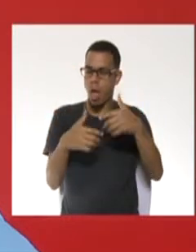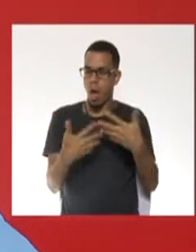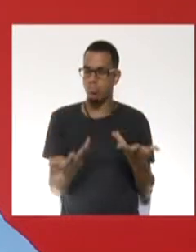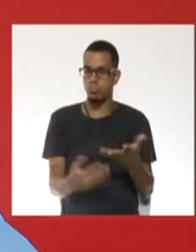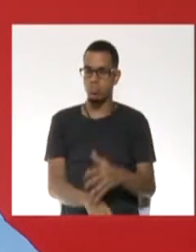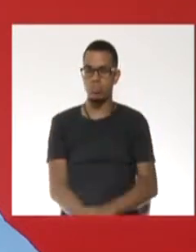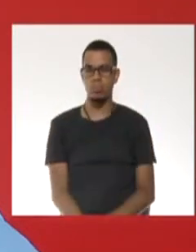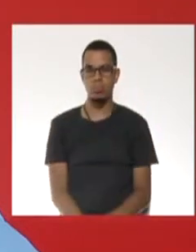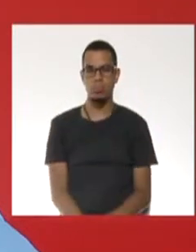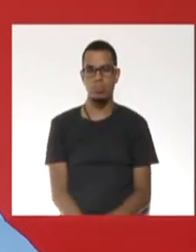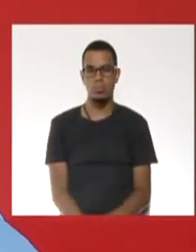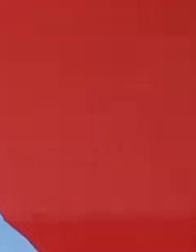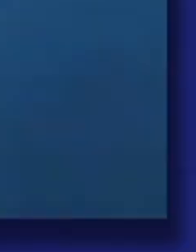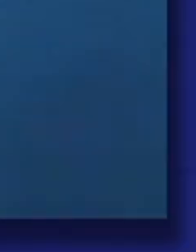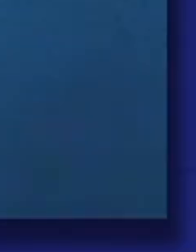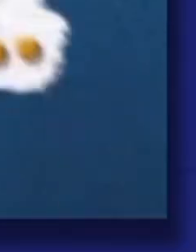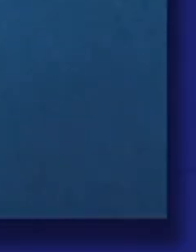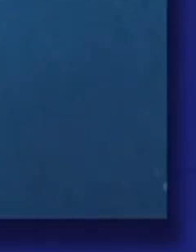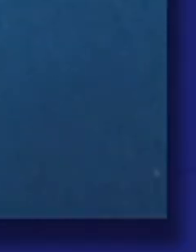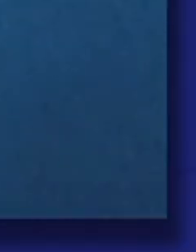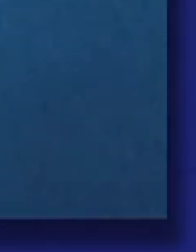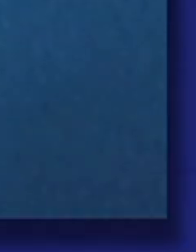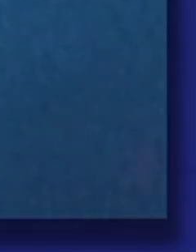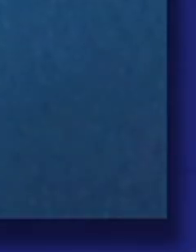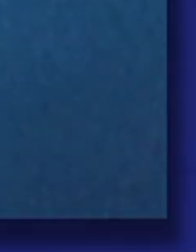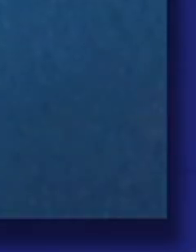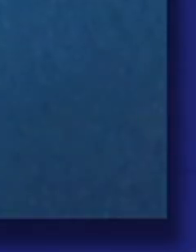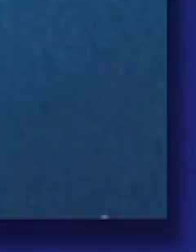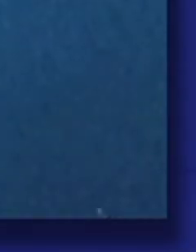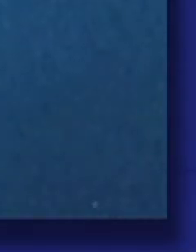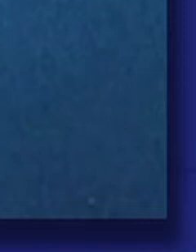Un día como hoy. Adelante.